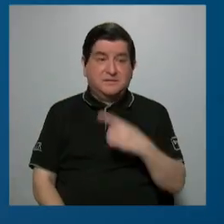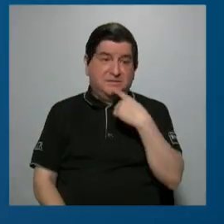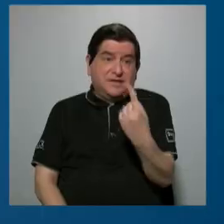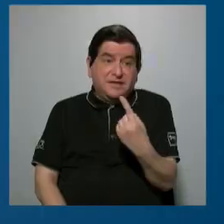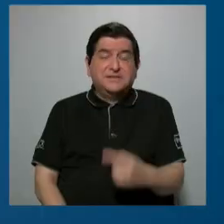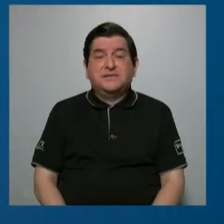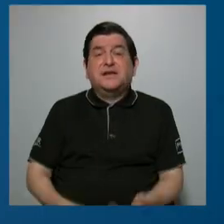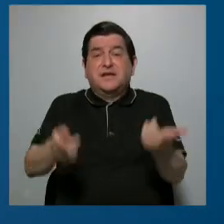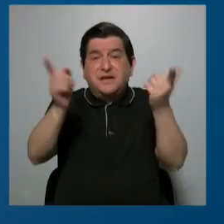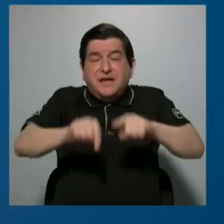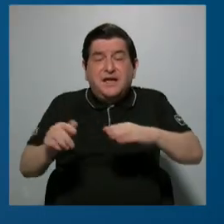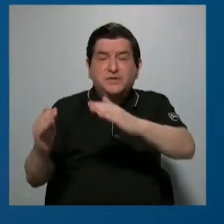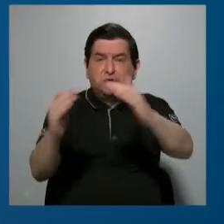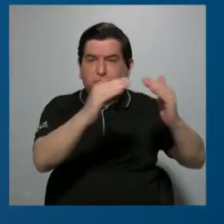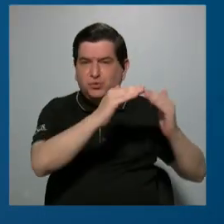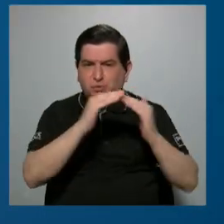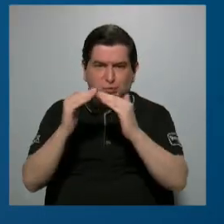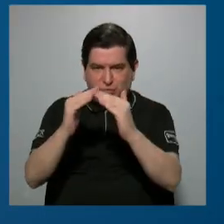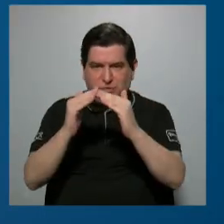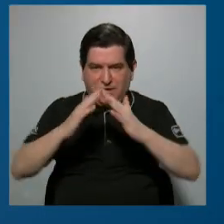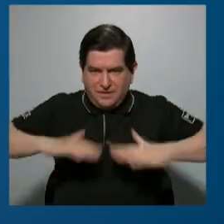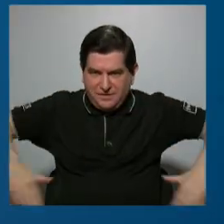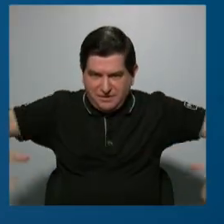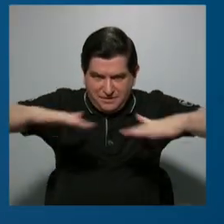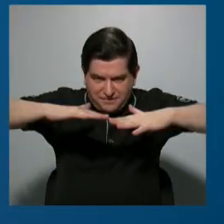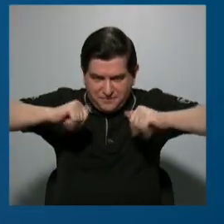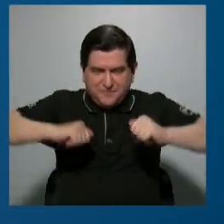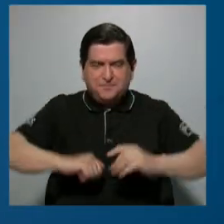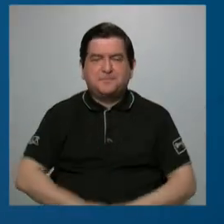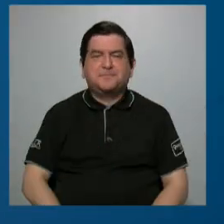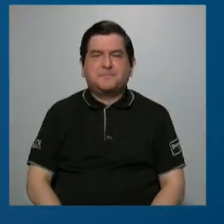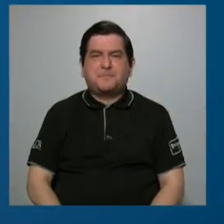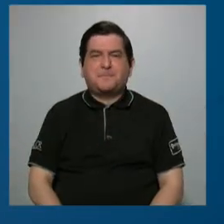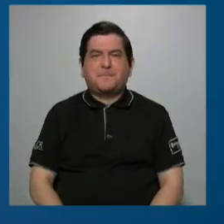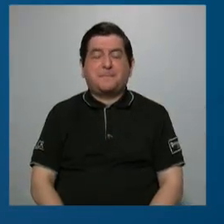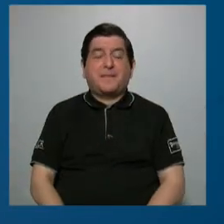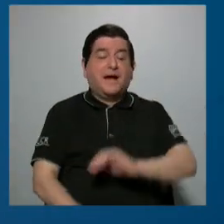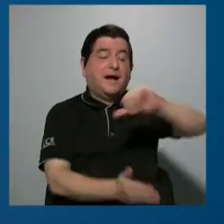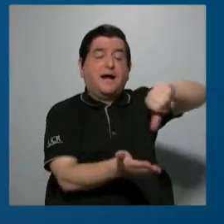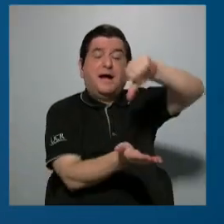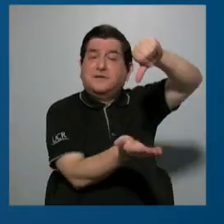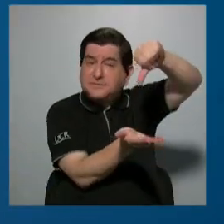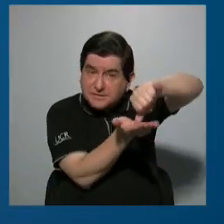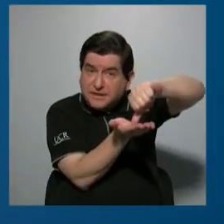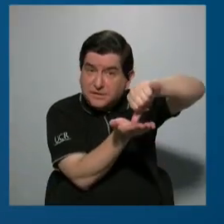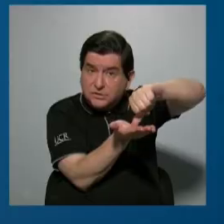¿no? Porque ocurren todas en el mismo espacio. Entonces, al ser el centro, es muy